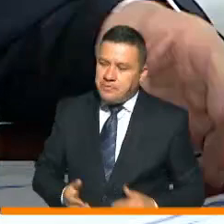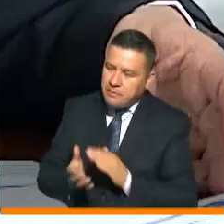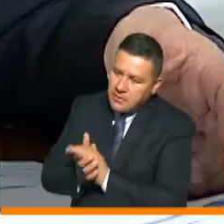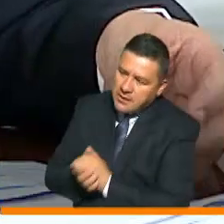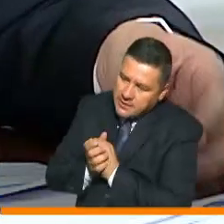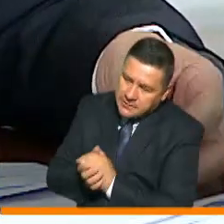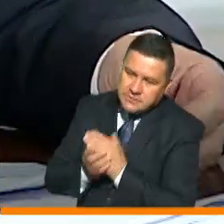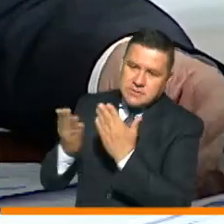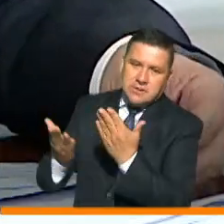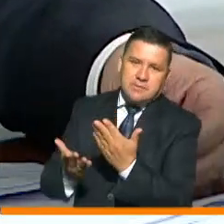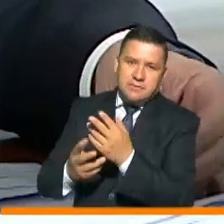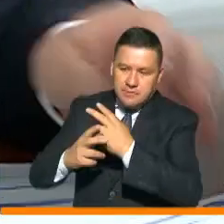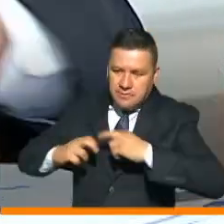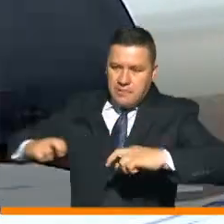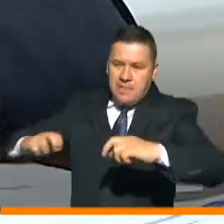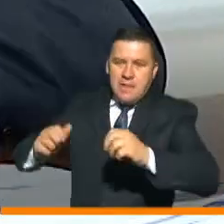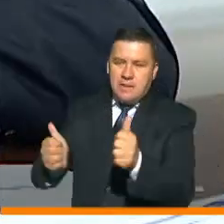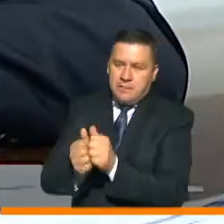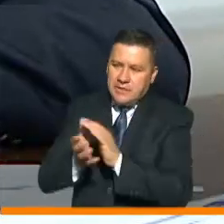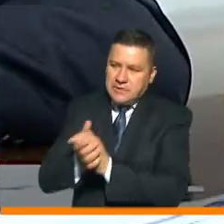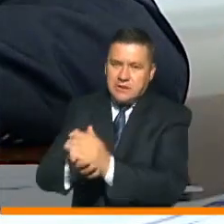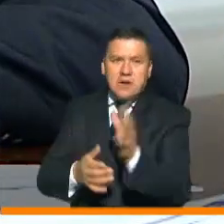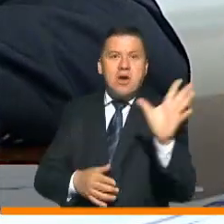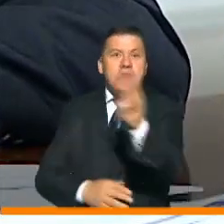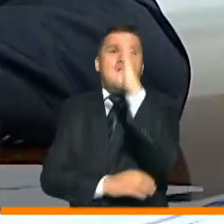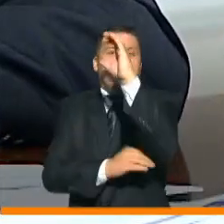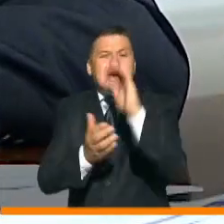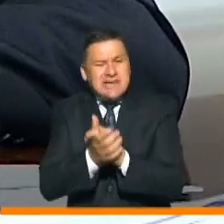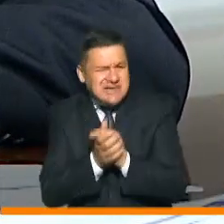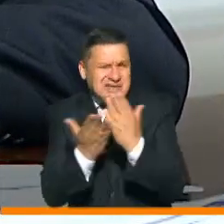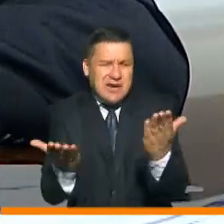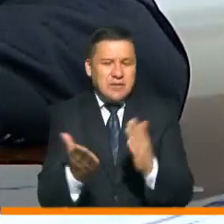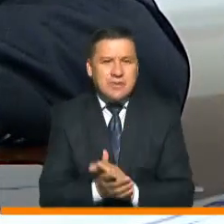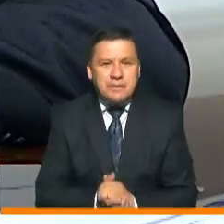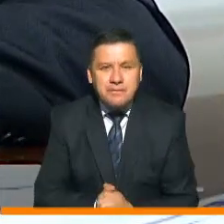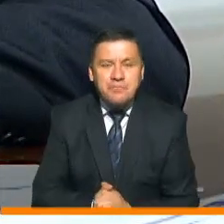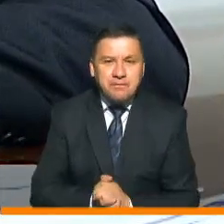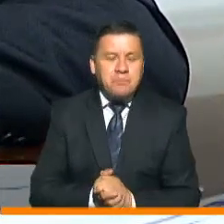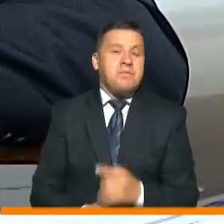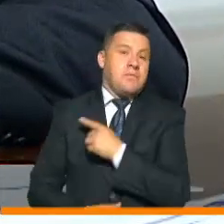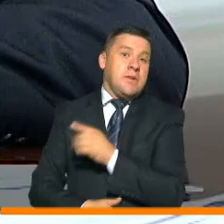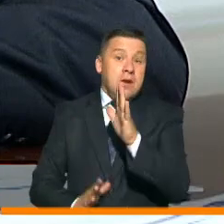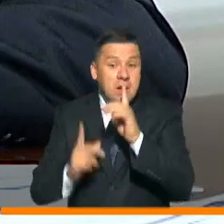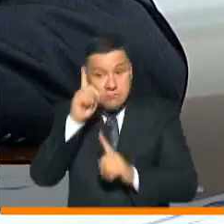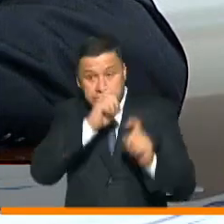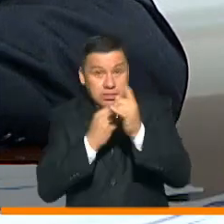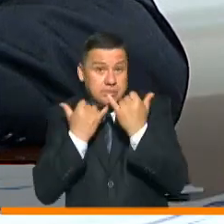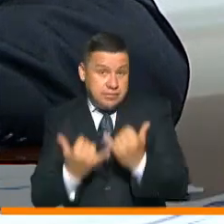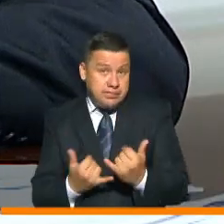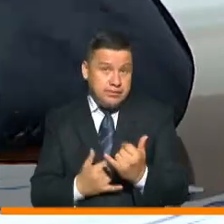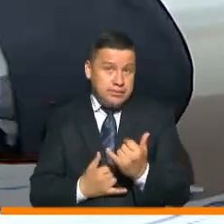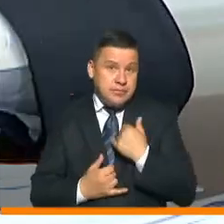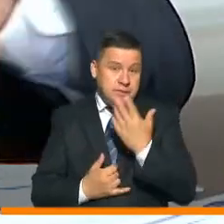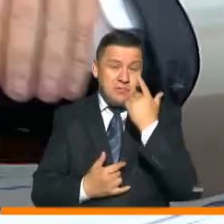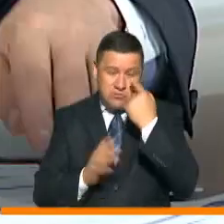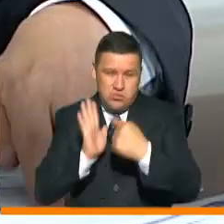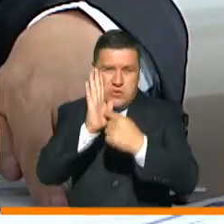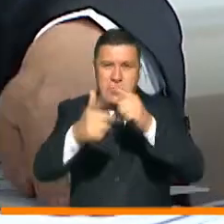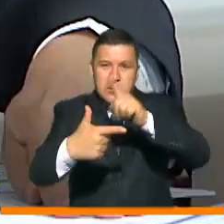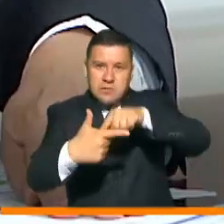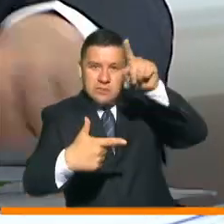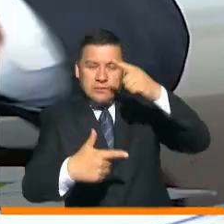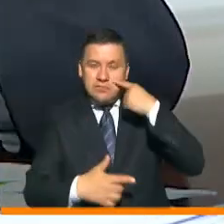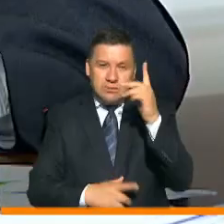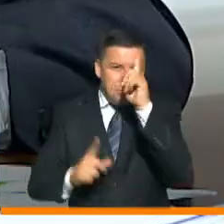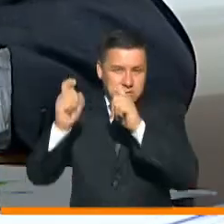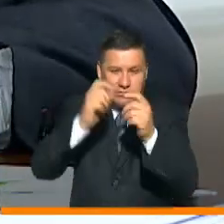saludo para los compañeros de la mesa, un saludo para todos los colombianos. Dentro de ese análisis que vamos a presentar, donde tengo unas gráficas, vamos a presentar